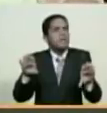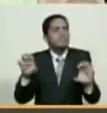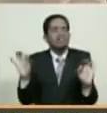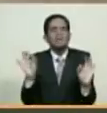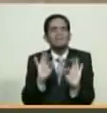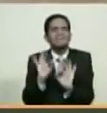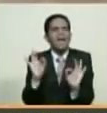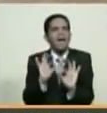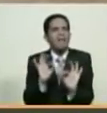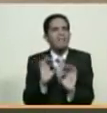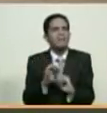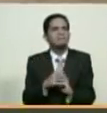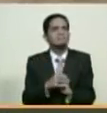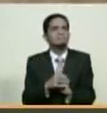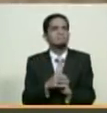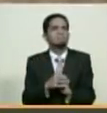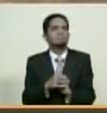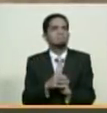¿Será que son masoquistas?